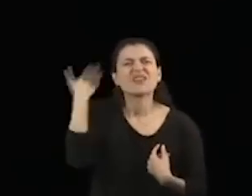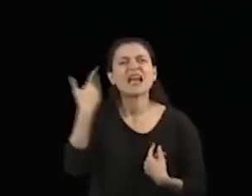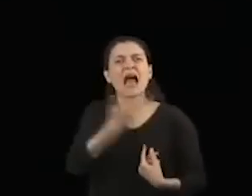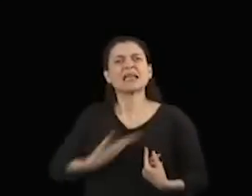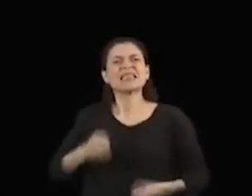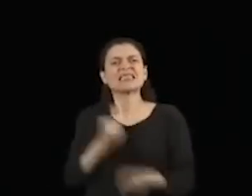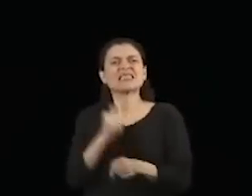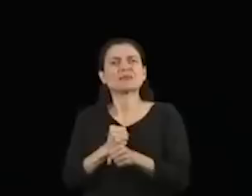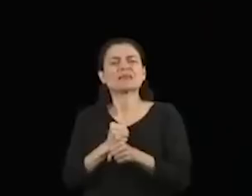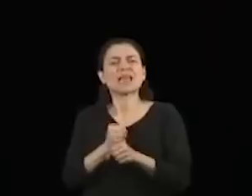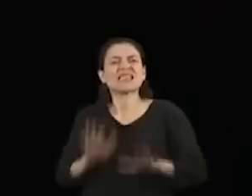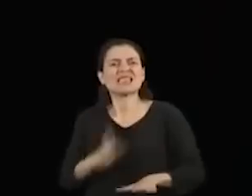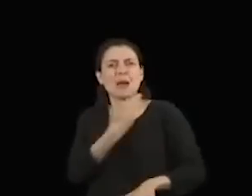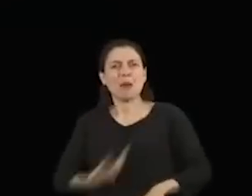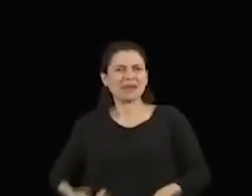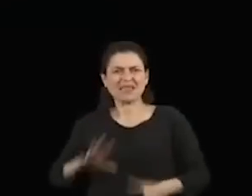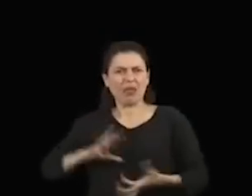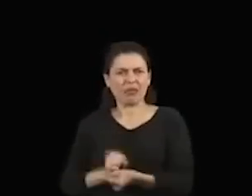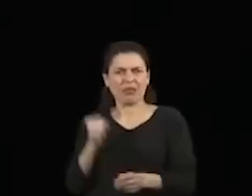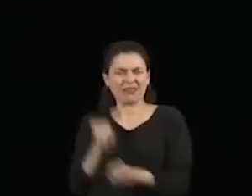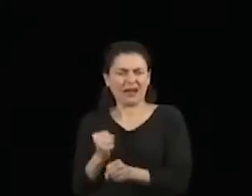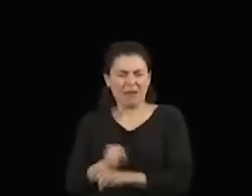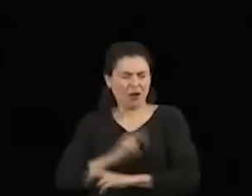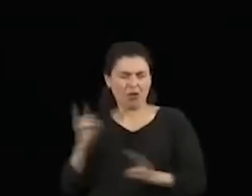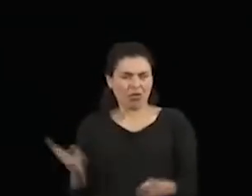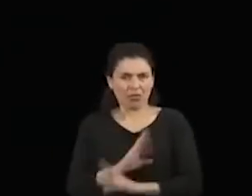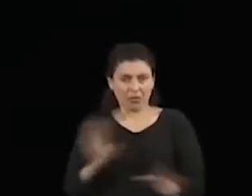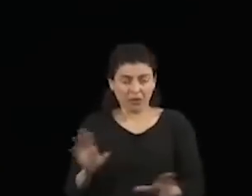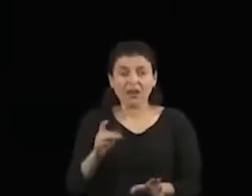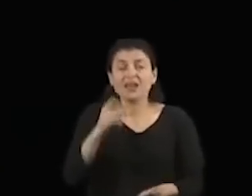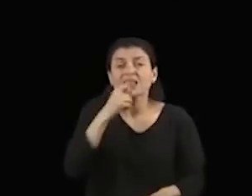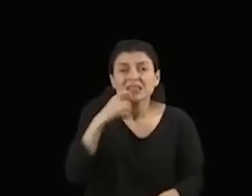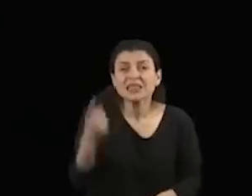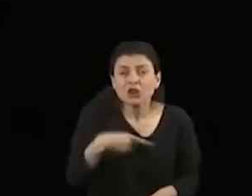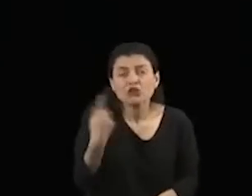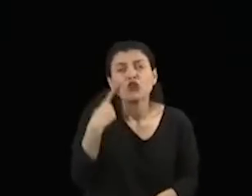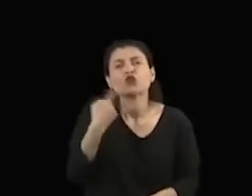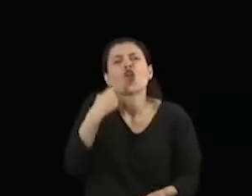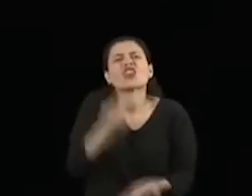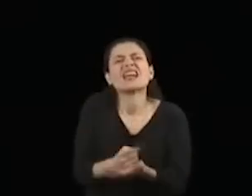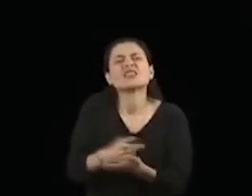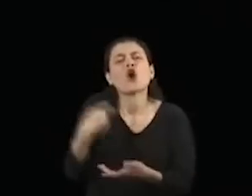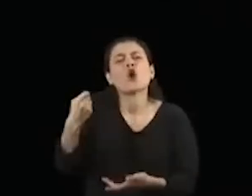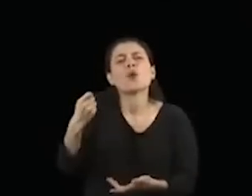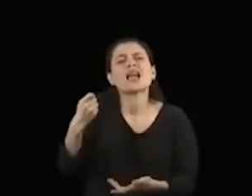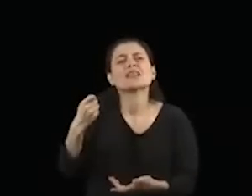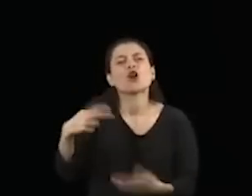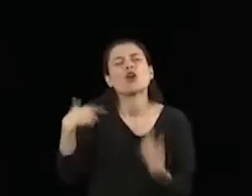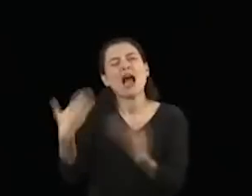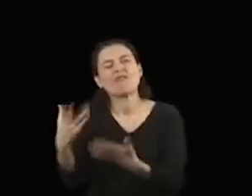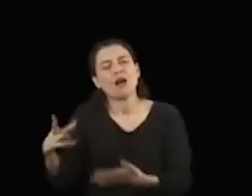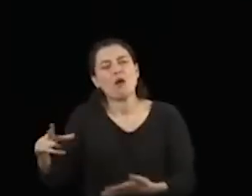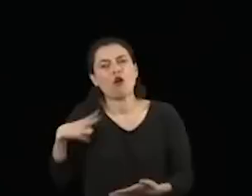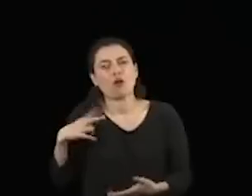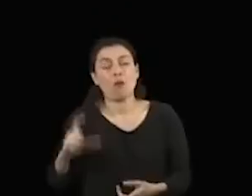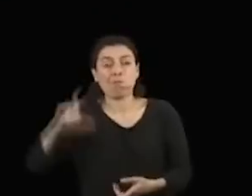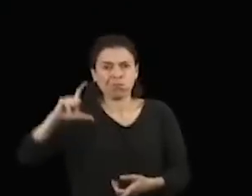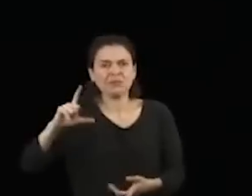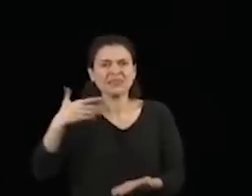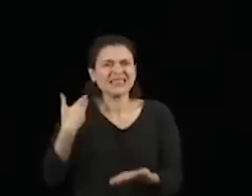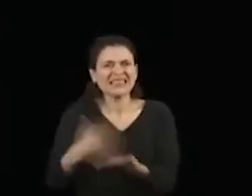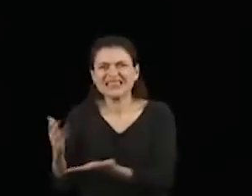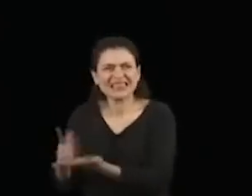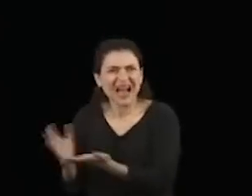tanto, eliminar la jubilación de privilegio es un incentivo muy importante para hacer las cosas bien. Entonces, no